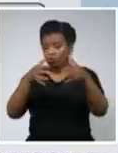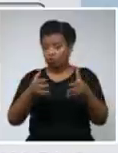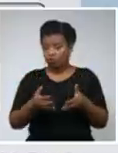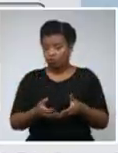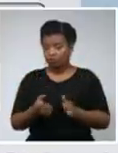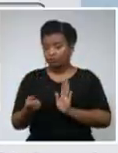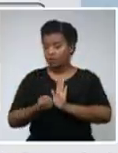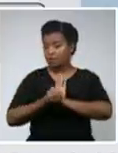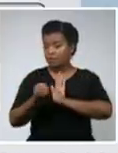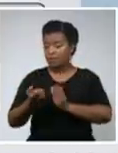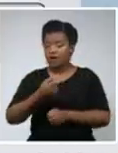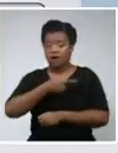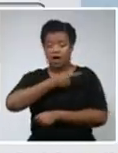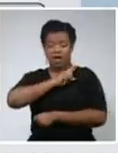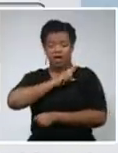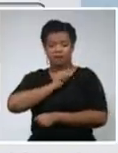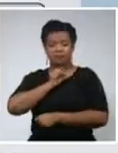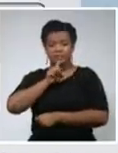Confirma ayer